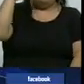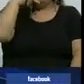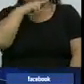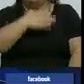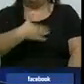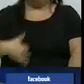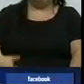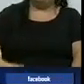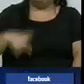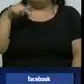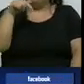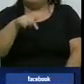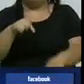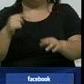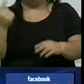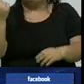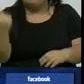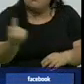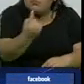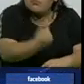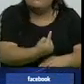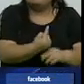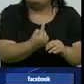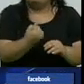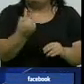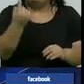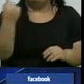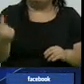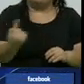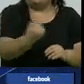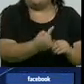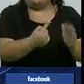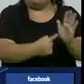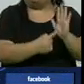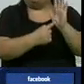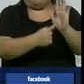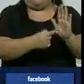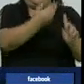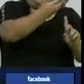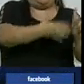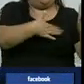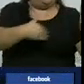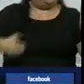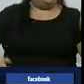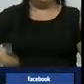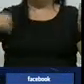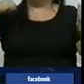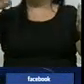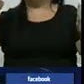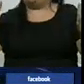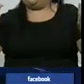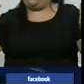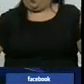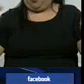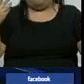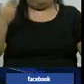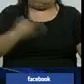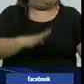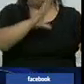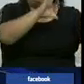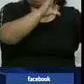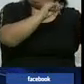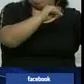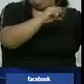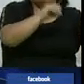Bukele respecto a los representantes del presidente interino Juan Guaidó, que él ya dijo, ha hablado con él para que